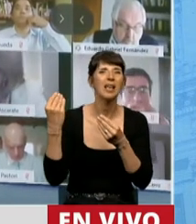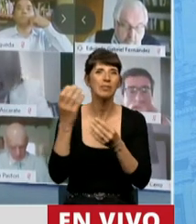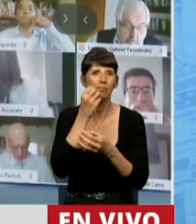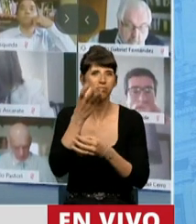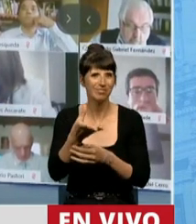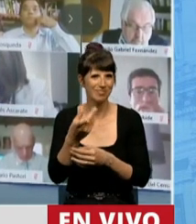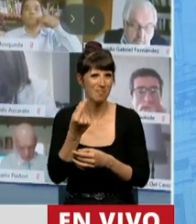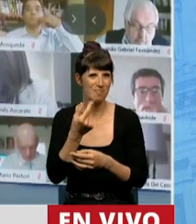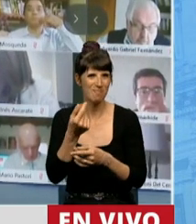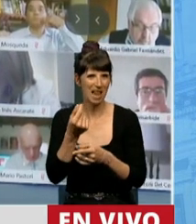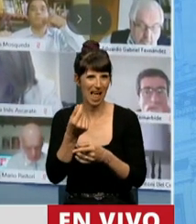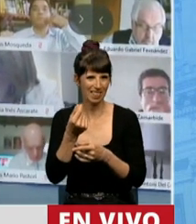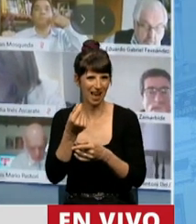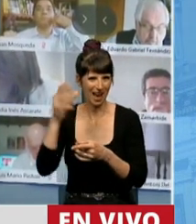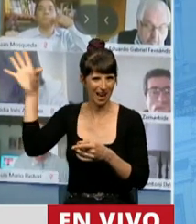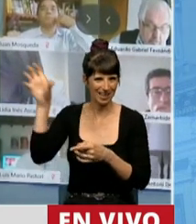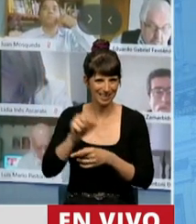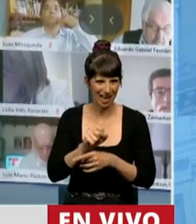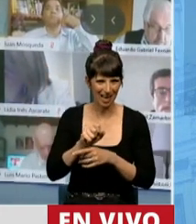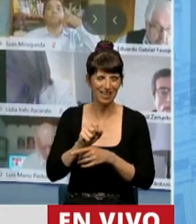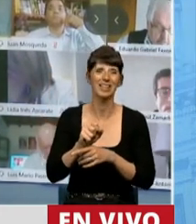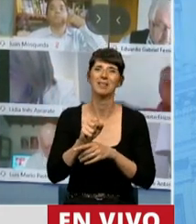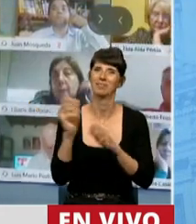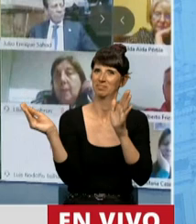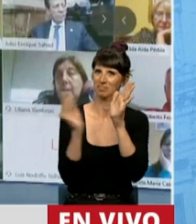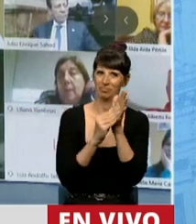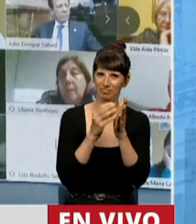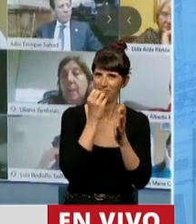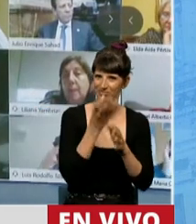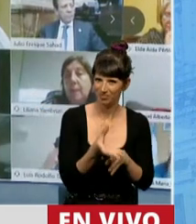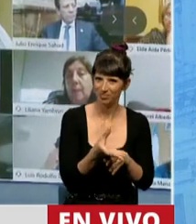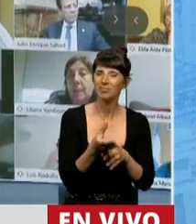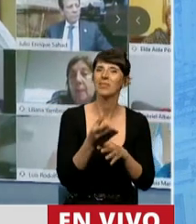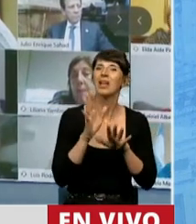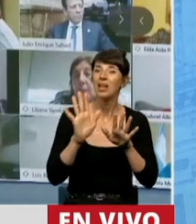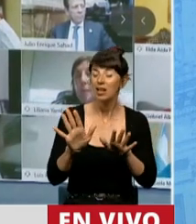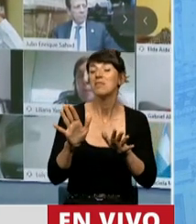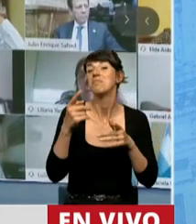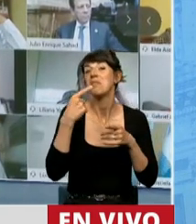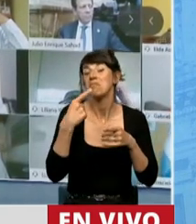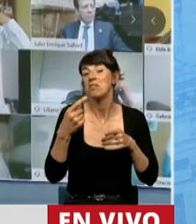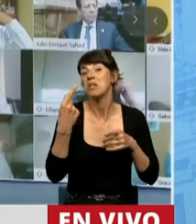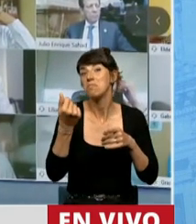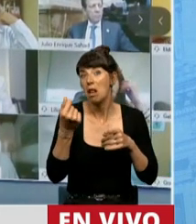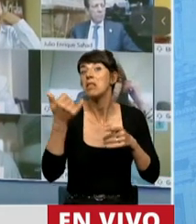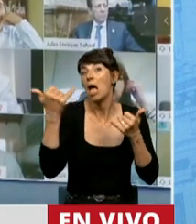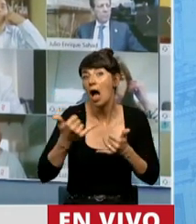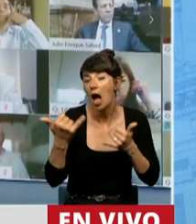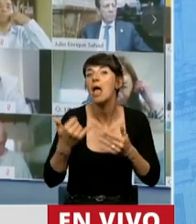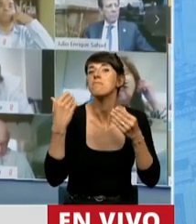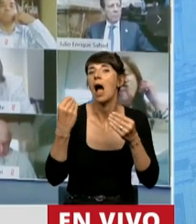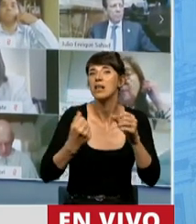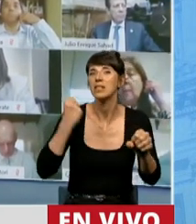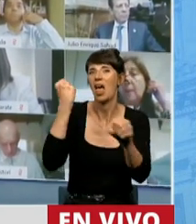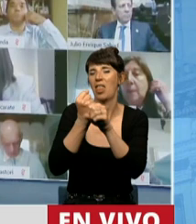el 2016 que supuestamente alcanzaría para financiar estas erogaciones por los próximos 10 años en el